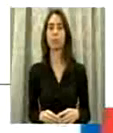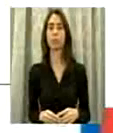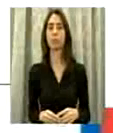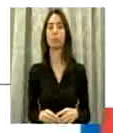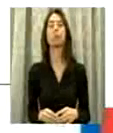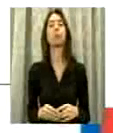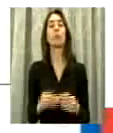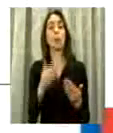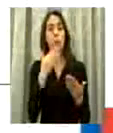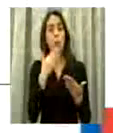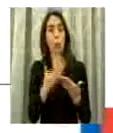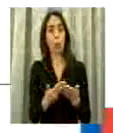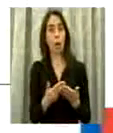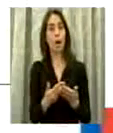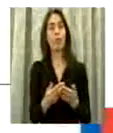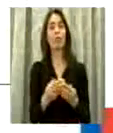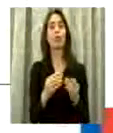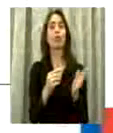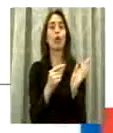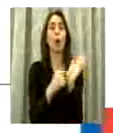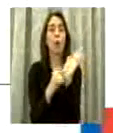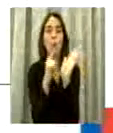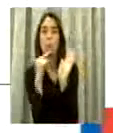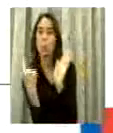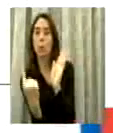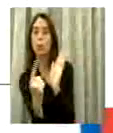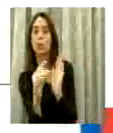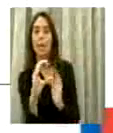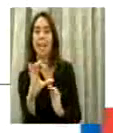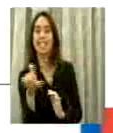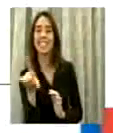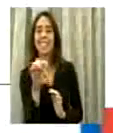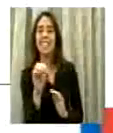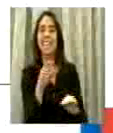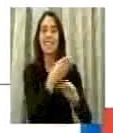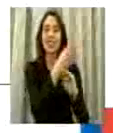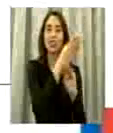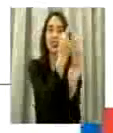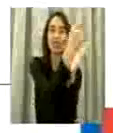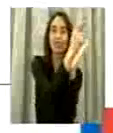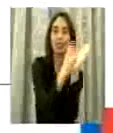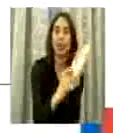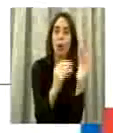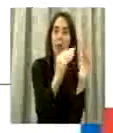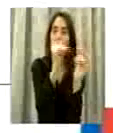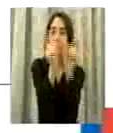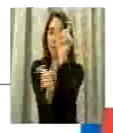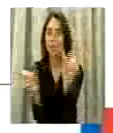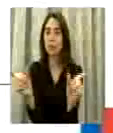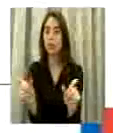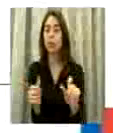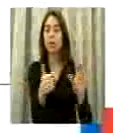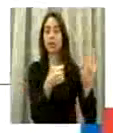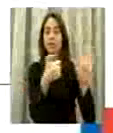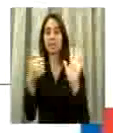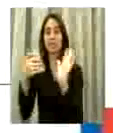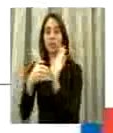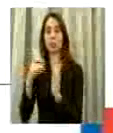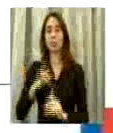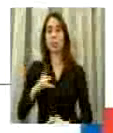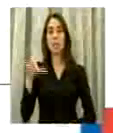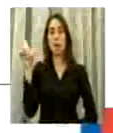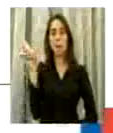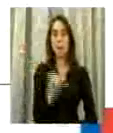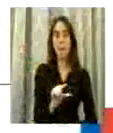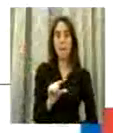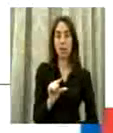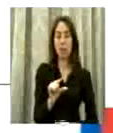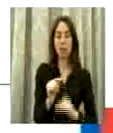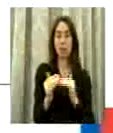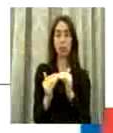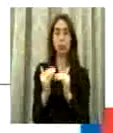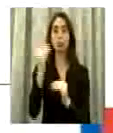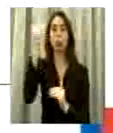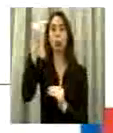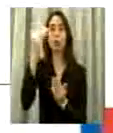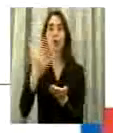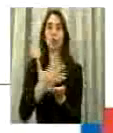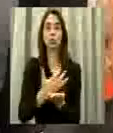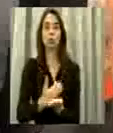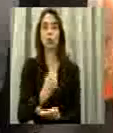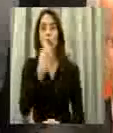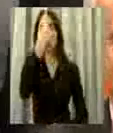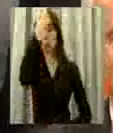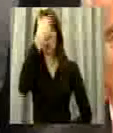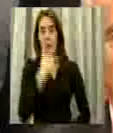18.354, que una vez que se hizo el censo poblacional, descubrimos que teníamos 600.000 chilenos menos e inmediatamente aumentó el ingreso per